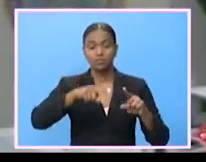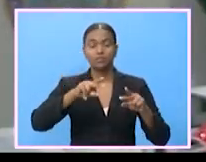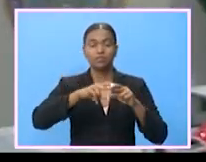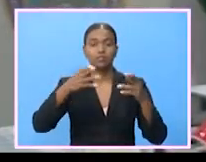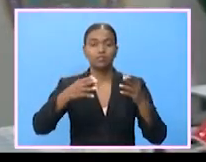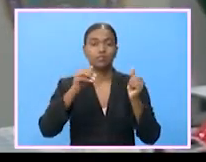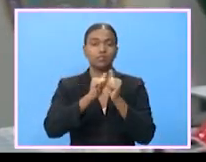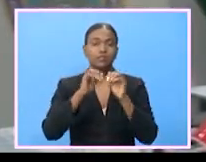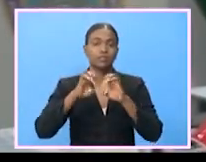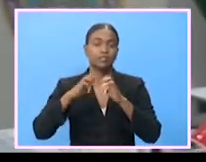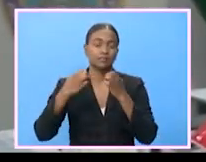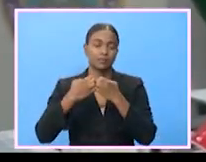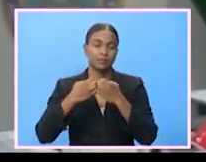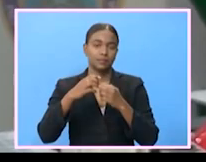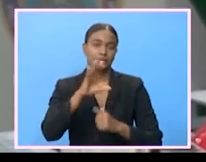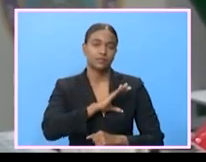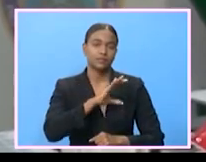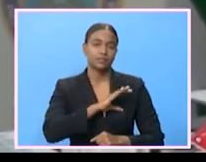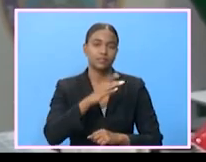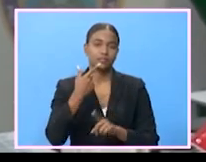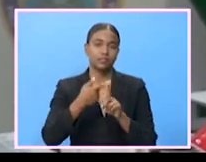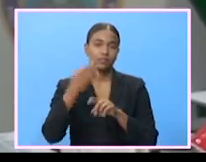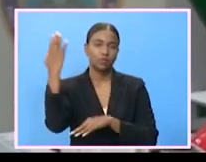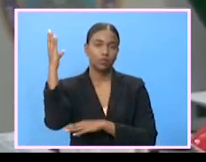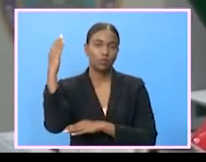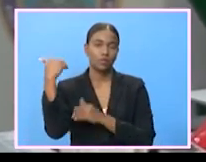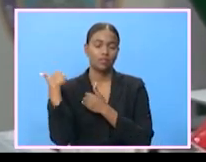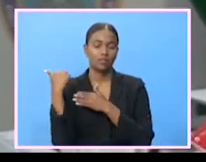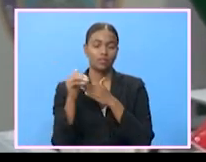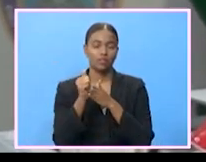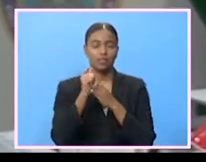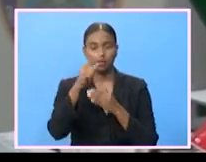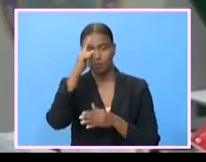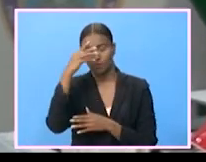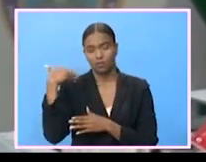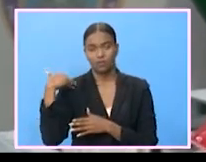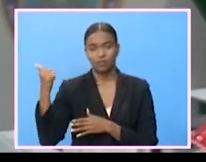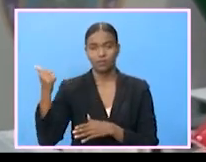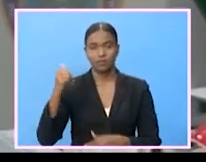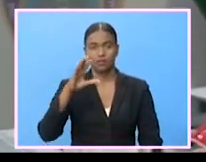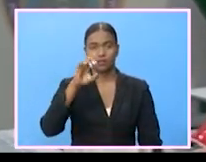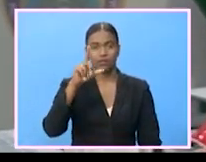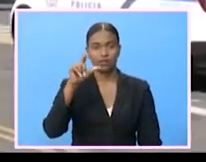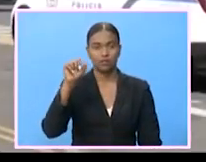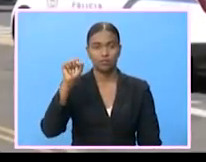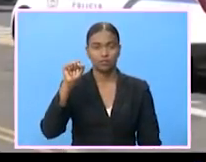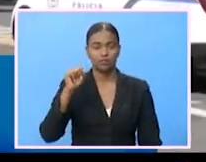encuentro con una delegación policial colombiana dirigida por el general Carlos Triana.